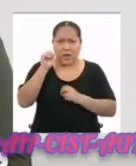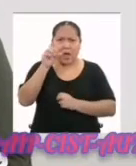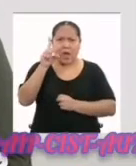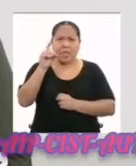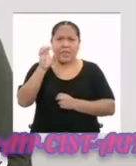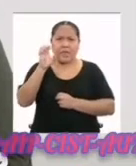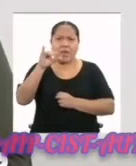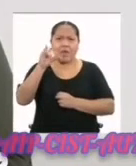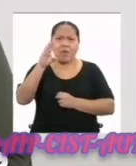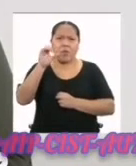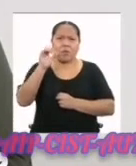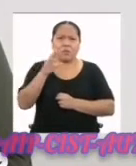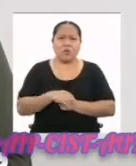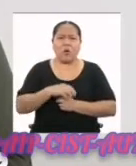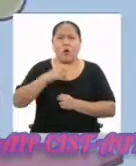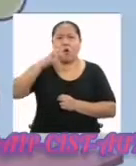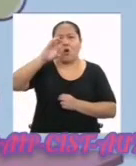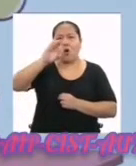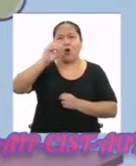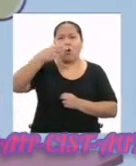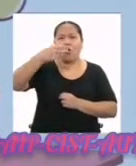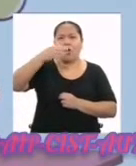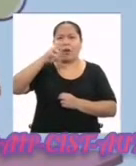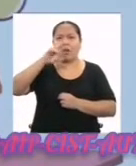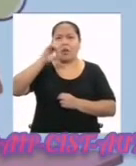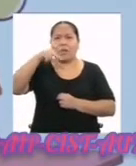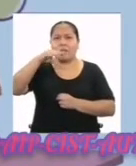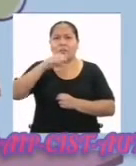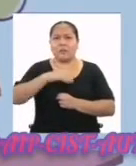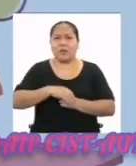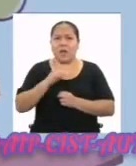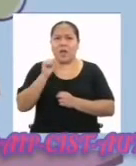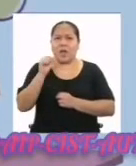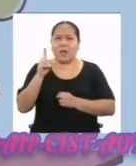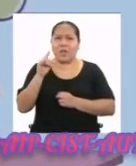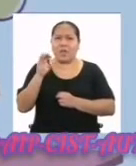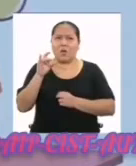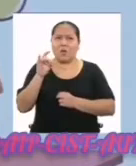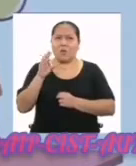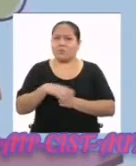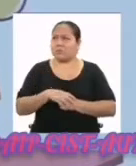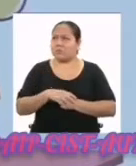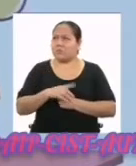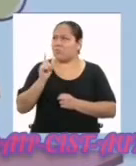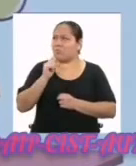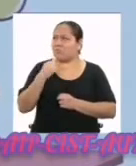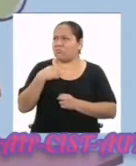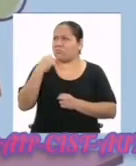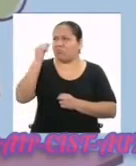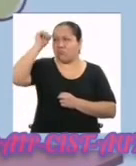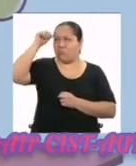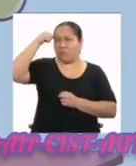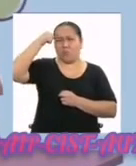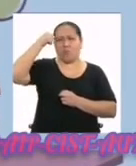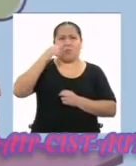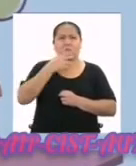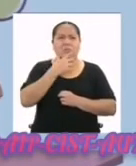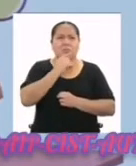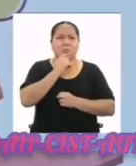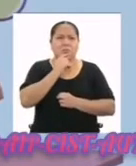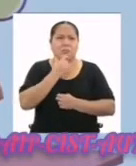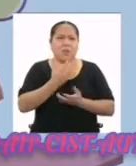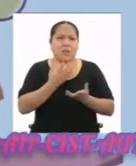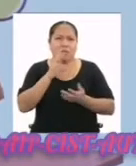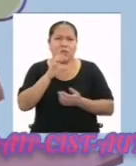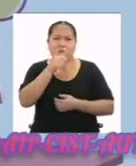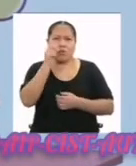adecuación, coherencia y cohesión? No. O al menos yo no me acuerdo. Pero quizá hay otra persona que